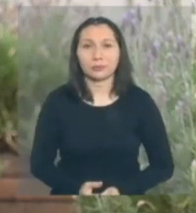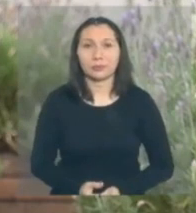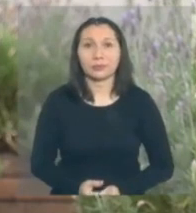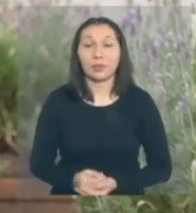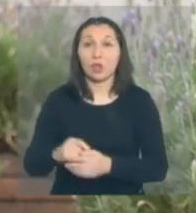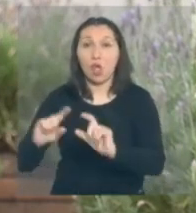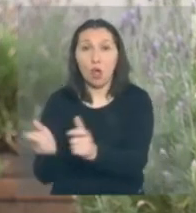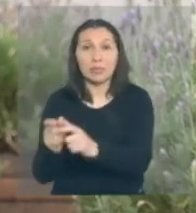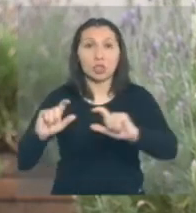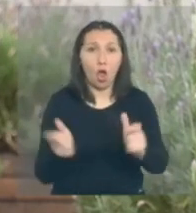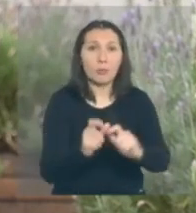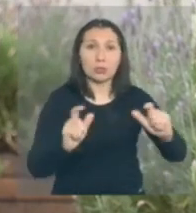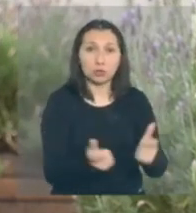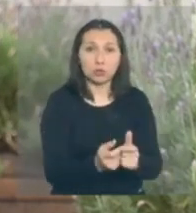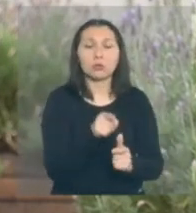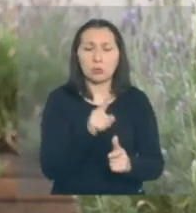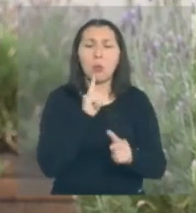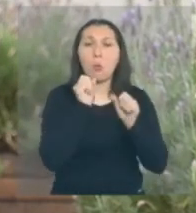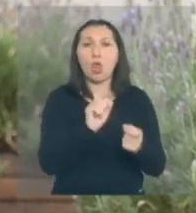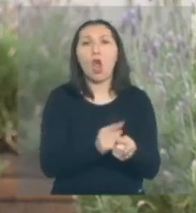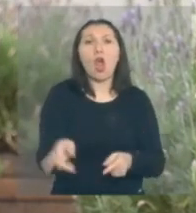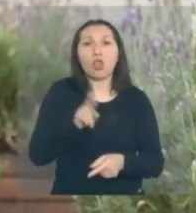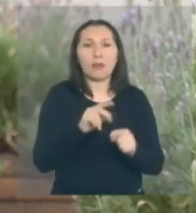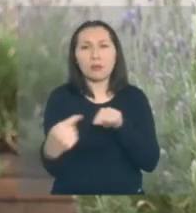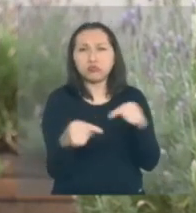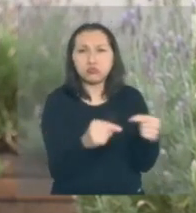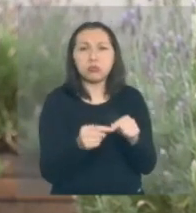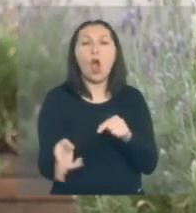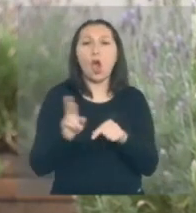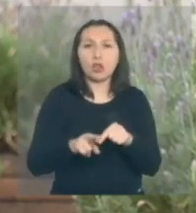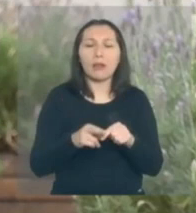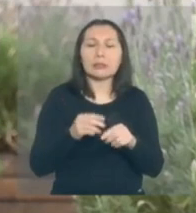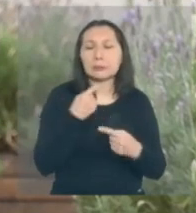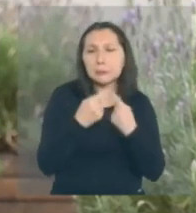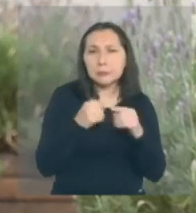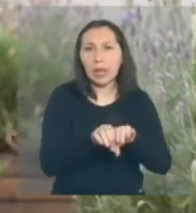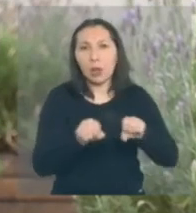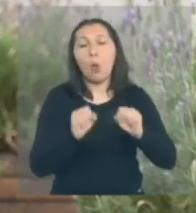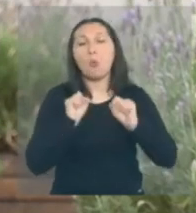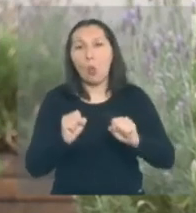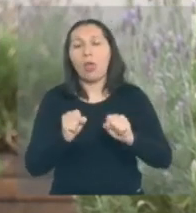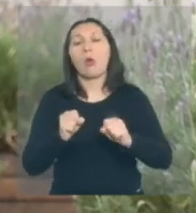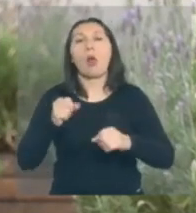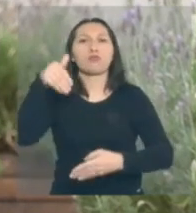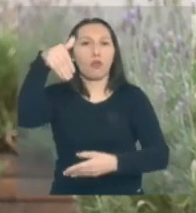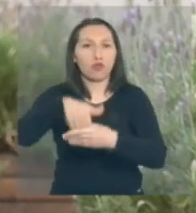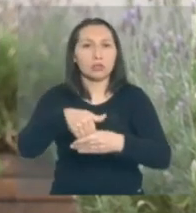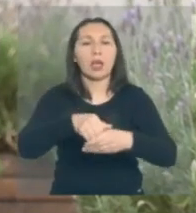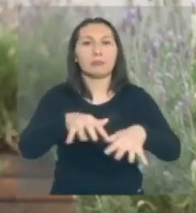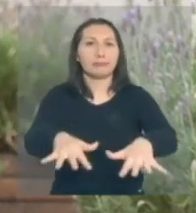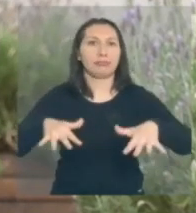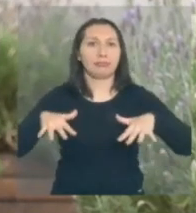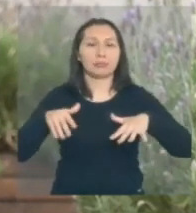las comisiones tienen la posibilidad de rediscutir para volver a insistir en acuerdos que puedan llegar a la sala. Y por lo tanto